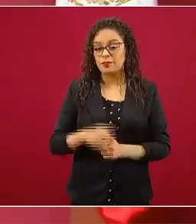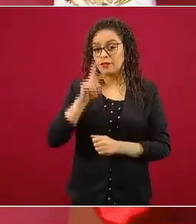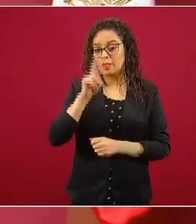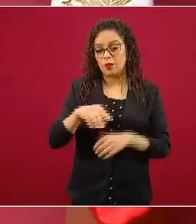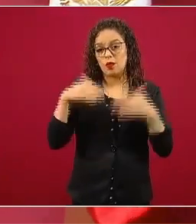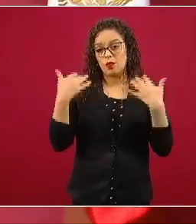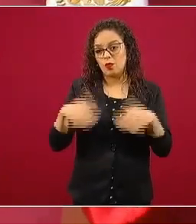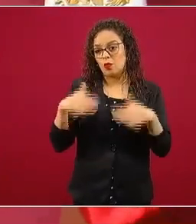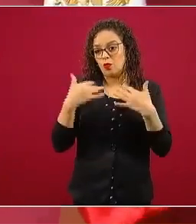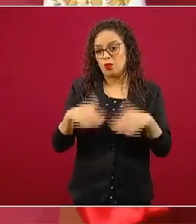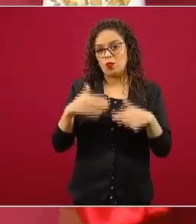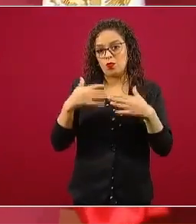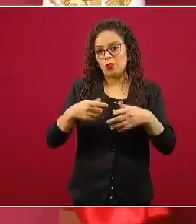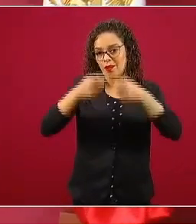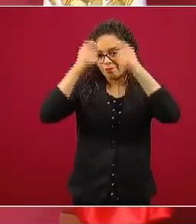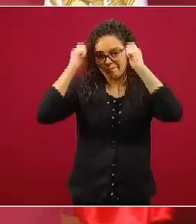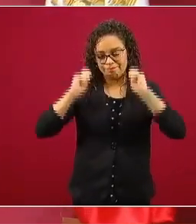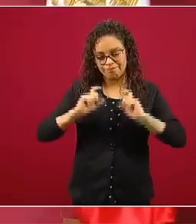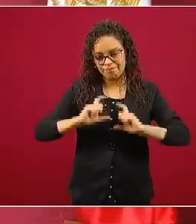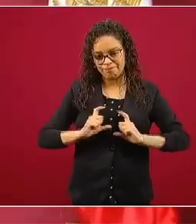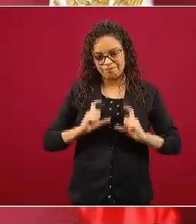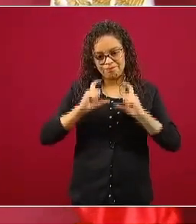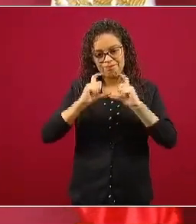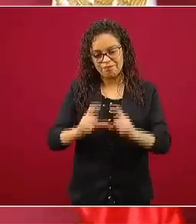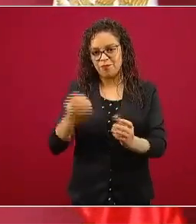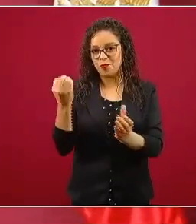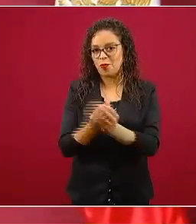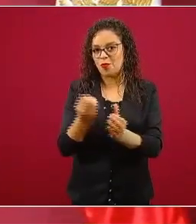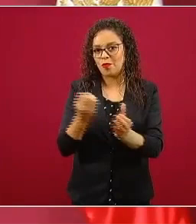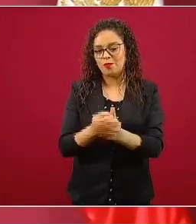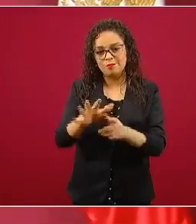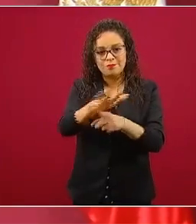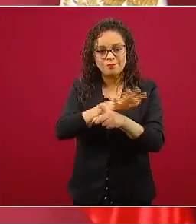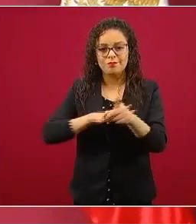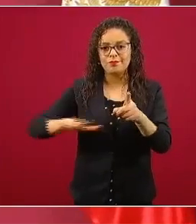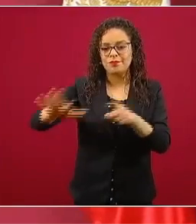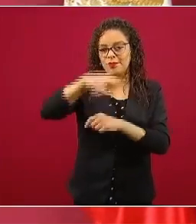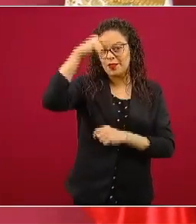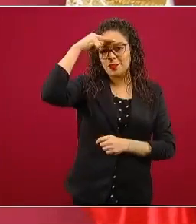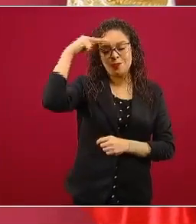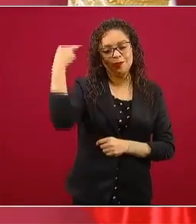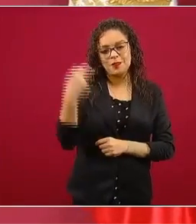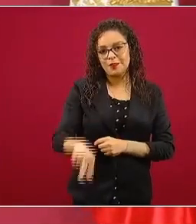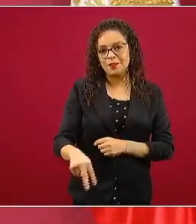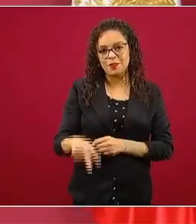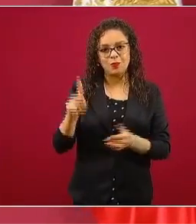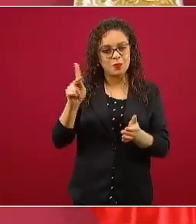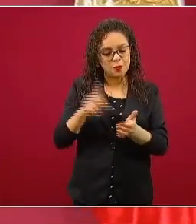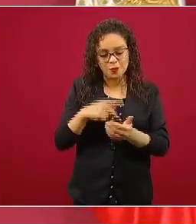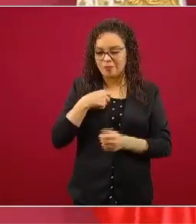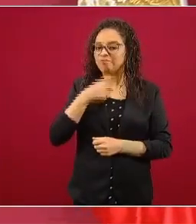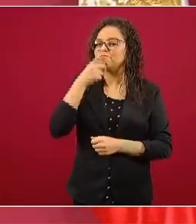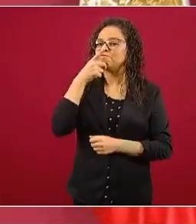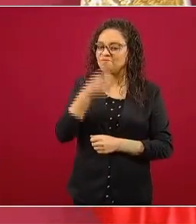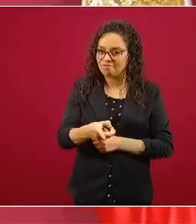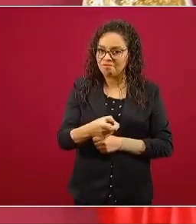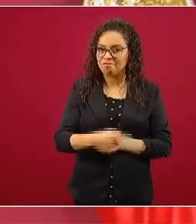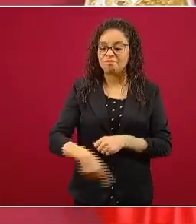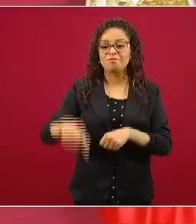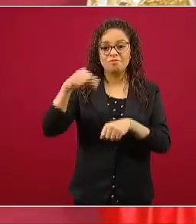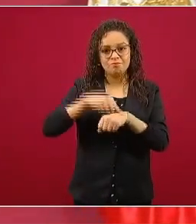Repito, medalla de oro al pueblo de México, medalla de plata a los médicos, a